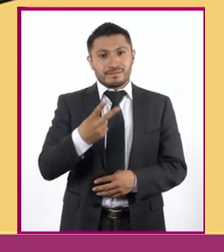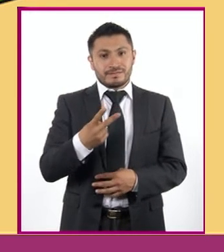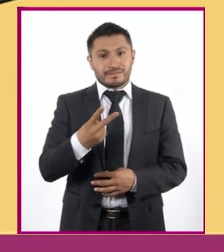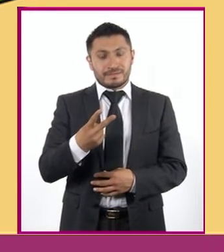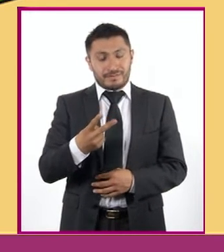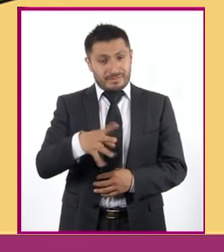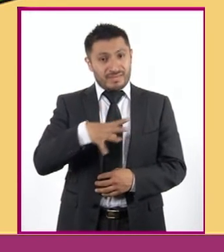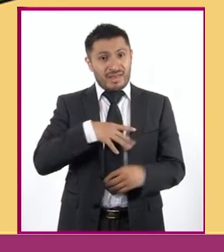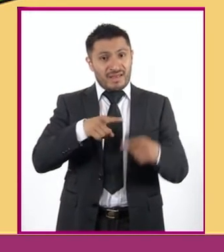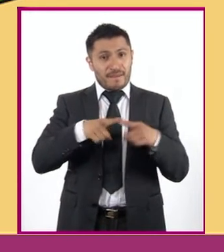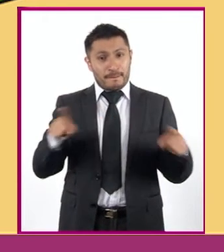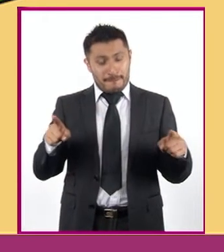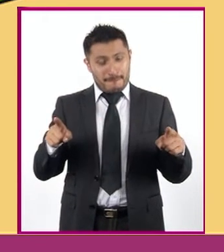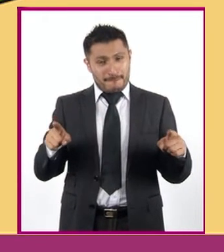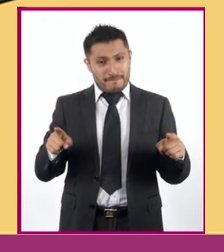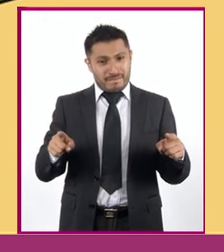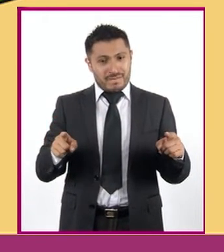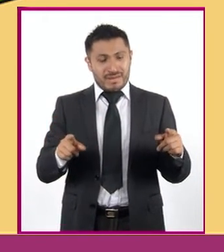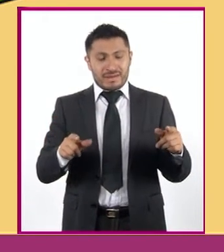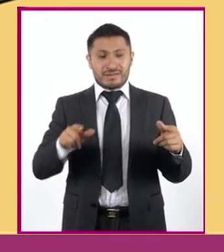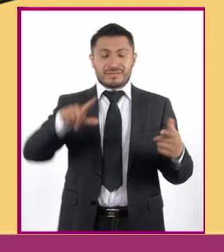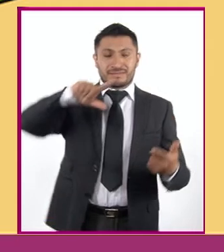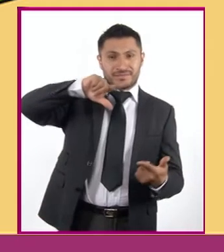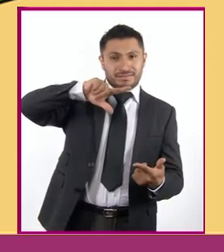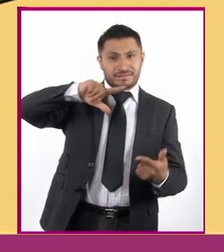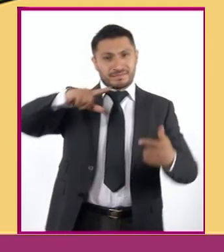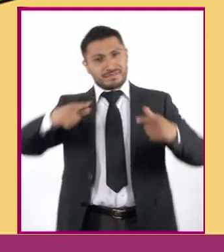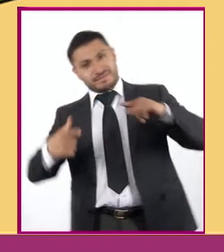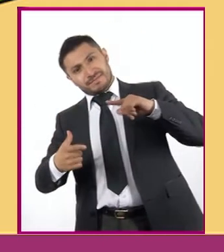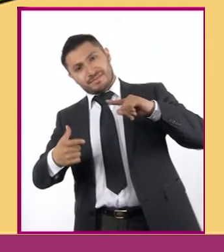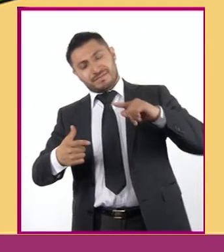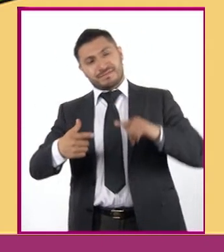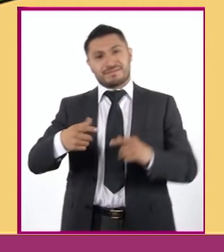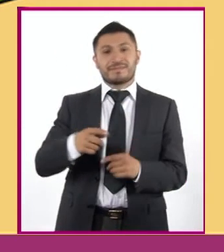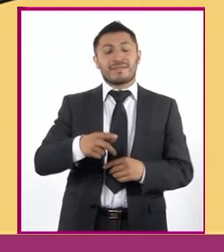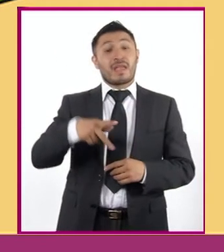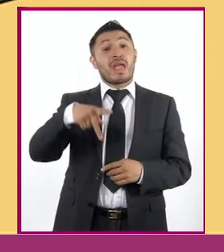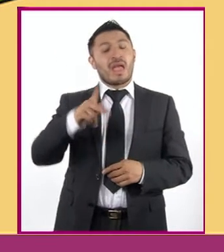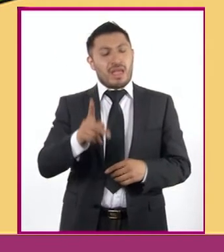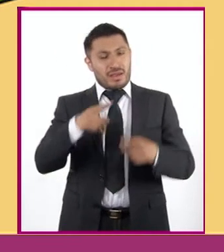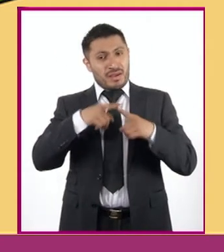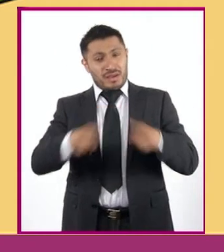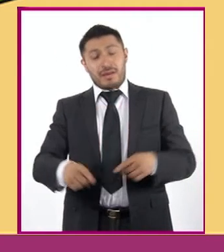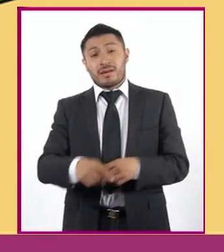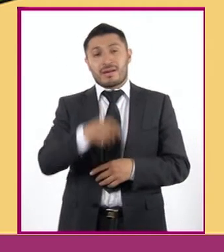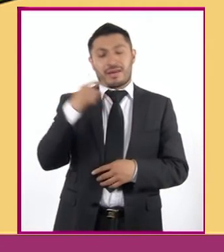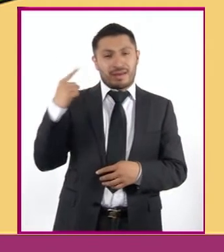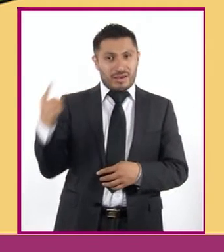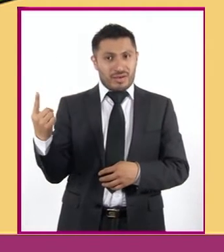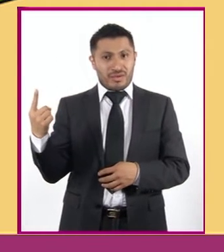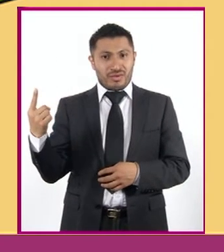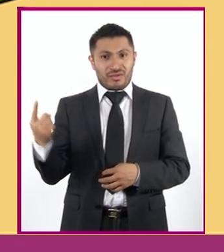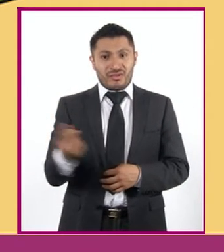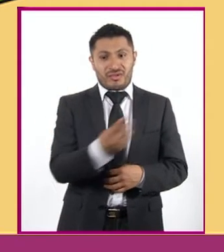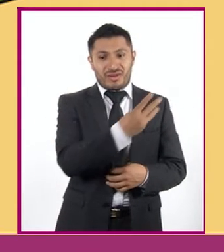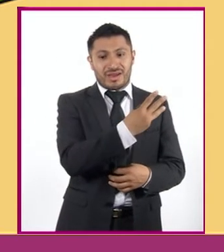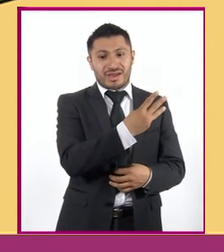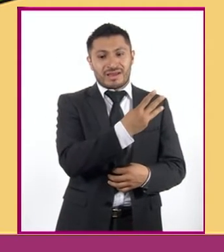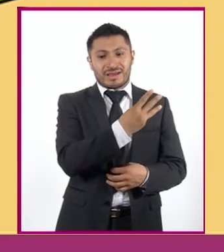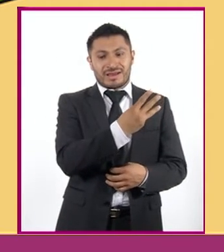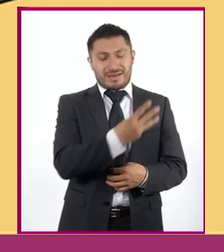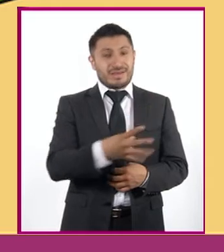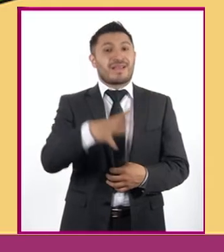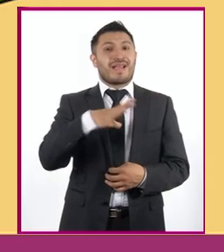la diferencia es que están en diferente posición. En cambio, entre el cuadrilátero 1 y 3